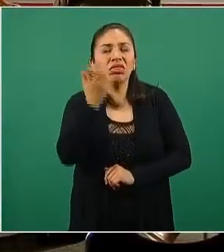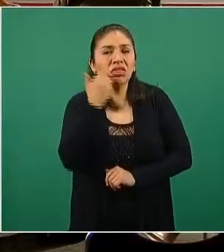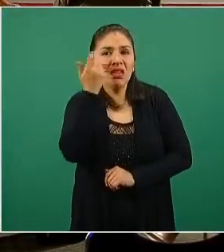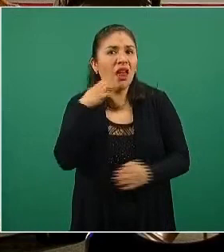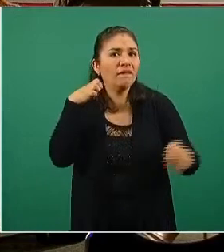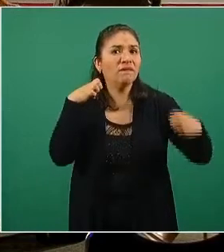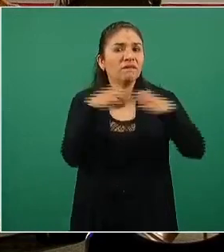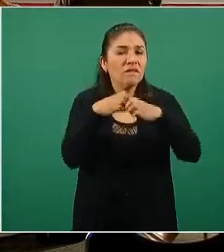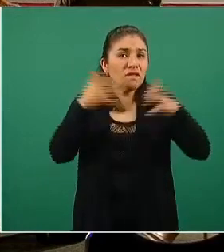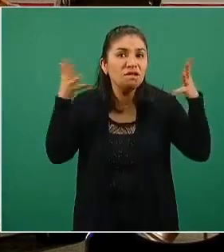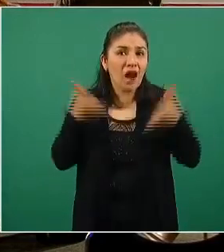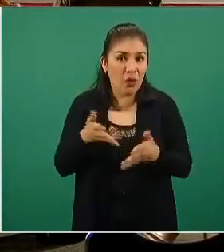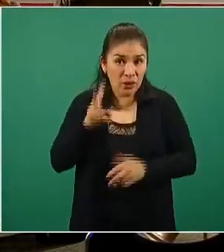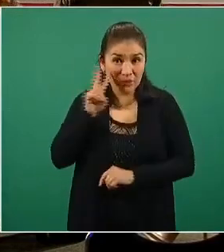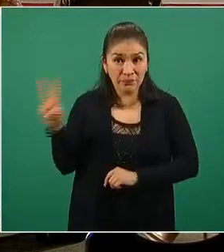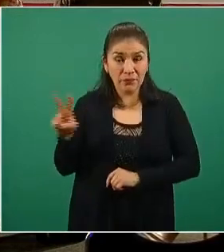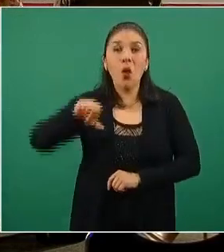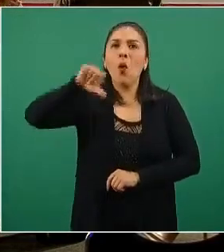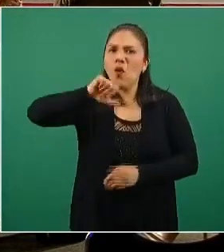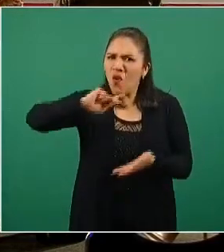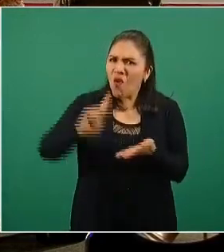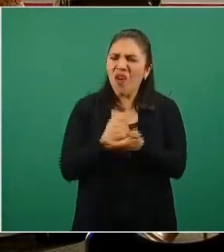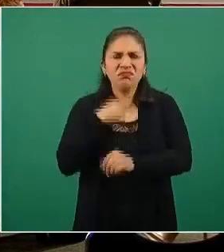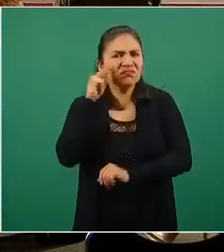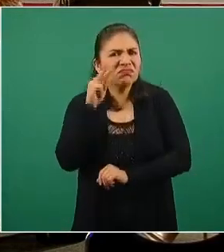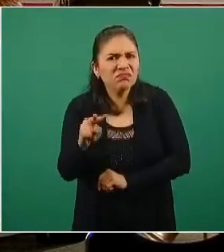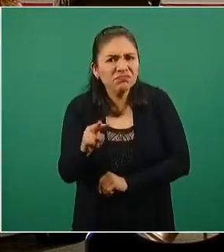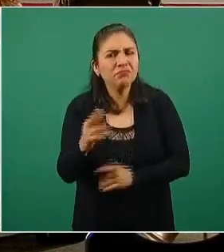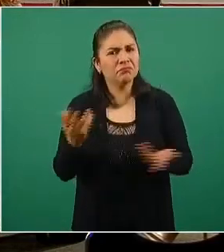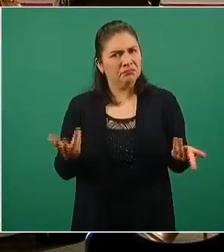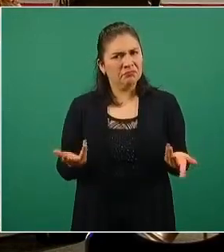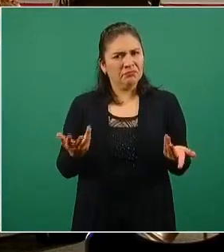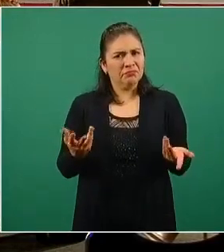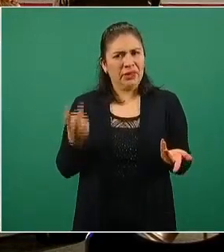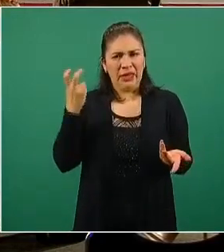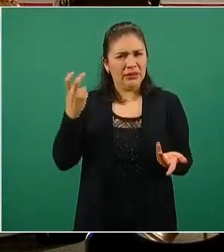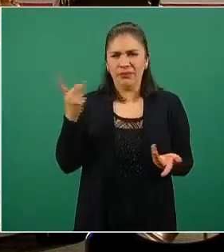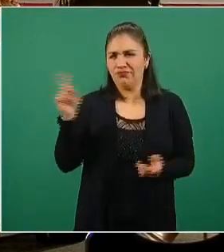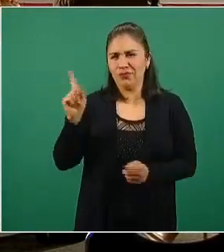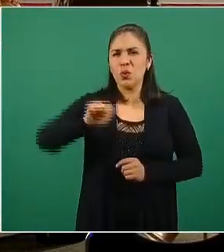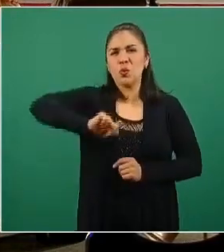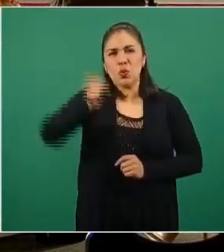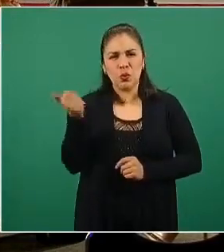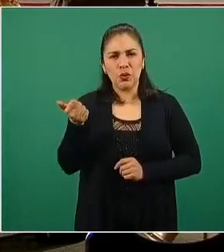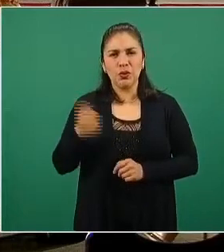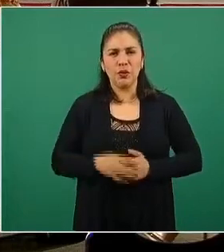fraude. Hoy lo volvimos a ver con, esto no, la siguiente.